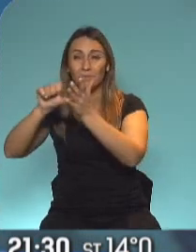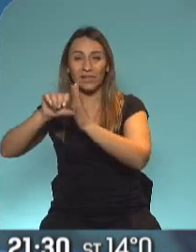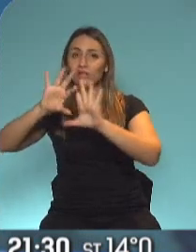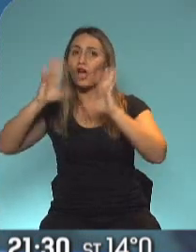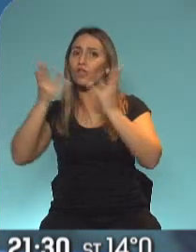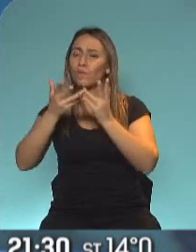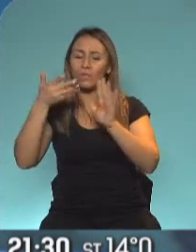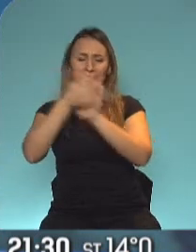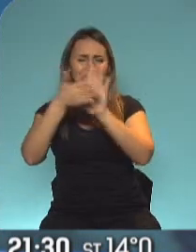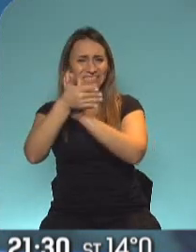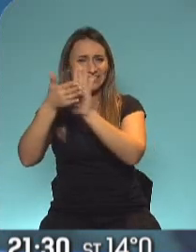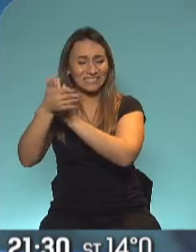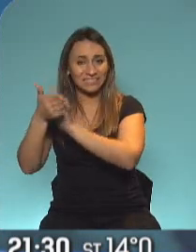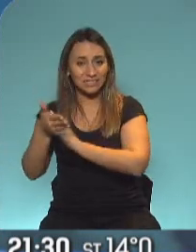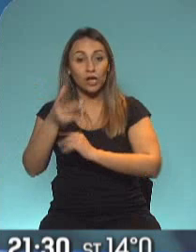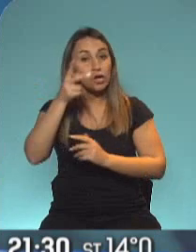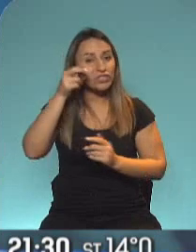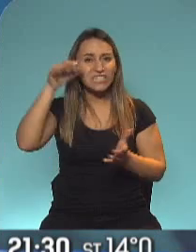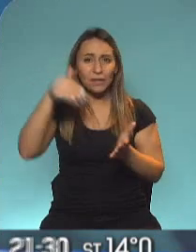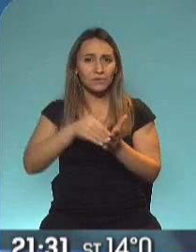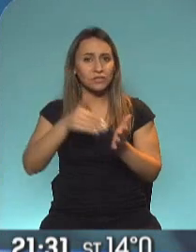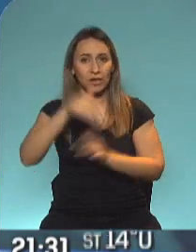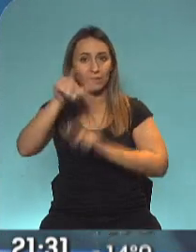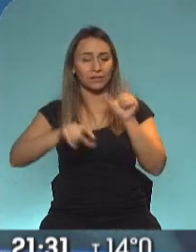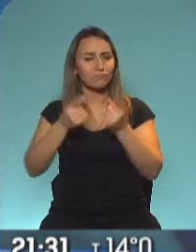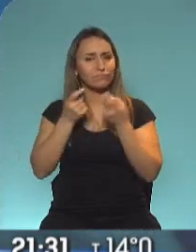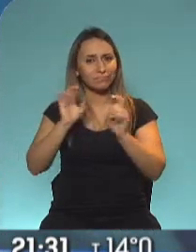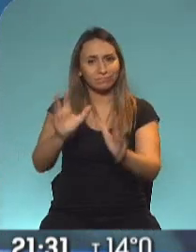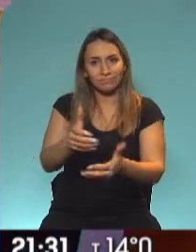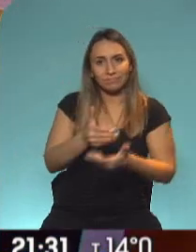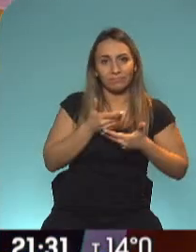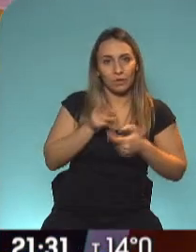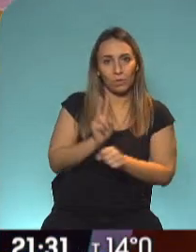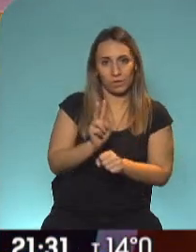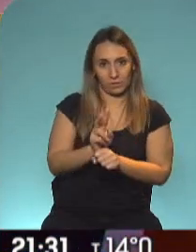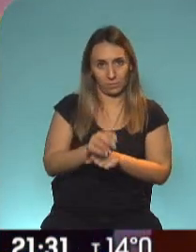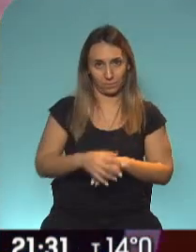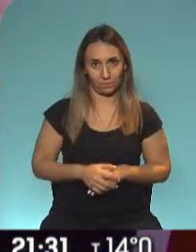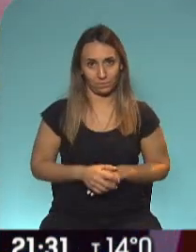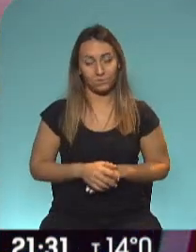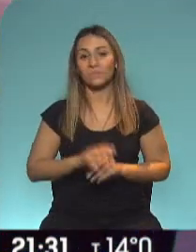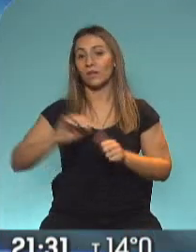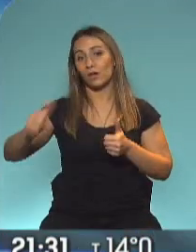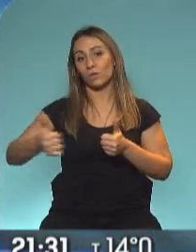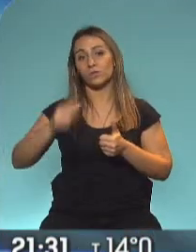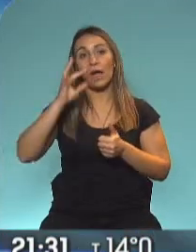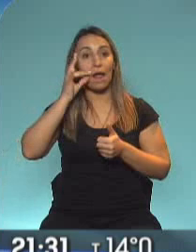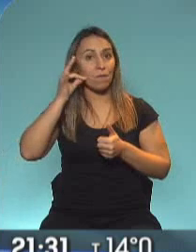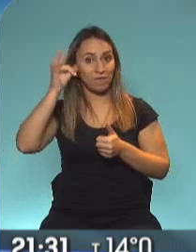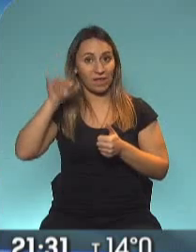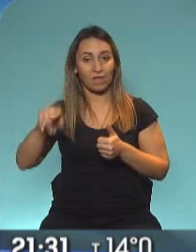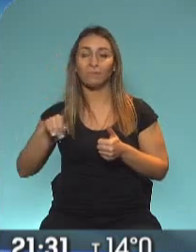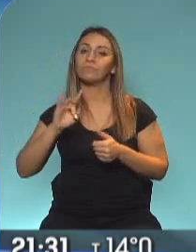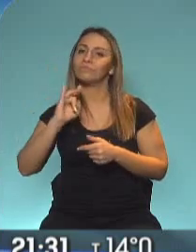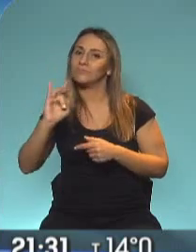mundo. Como escucharon, 80 millones de refugiados. Y estamos junto a Alfredo Simón, que nos va a contar, en principio, ¿qué es